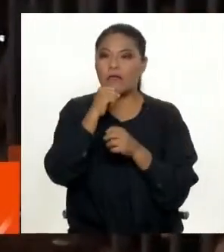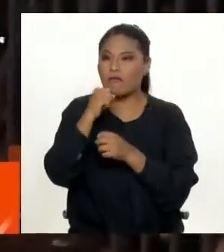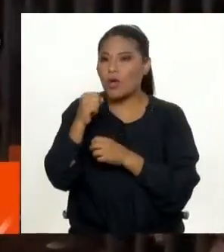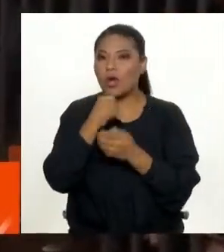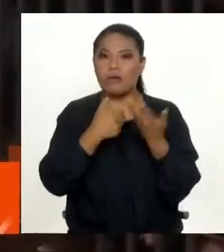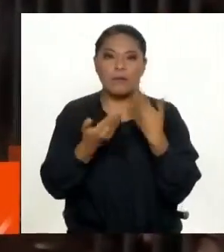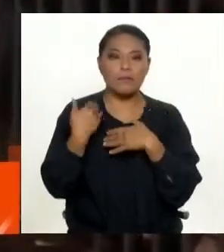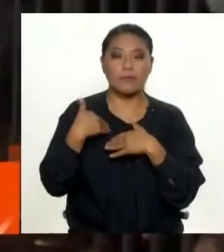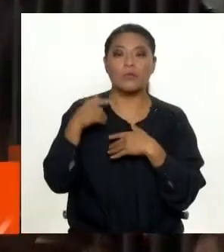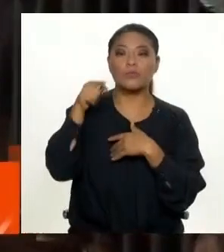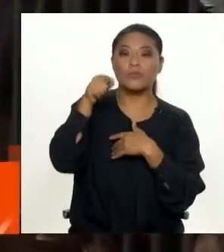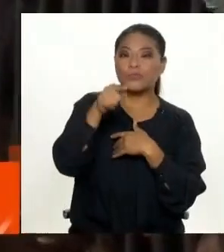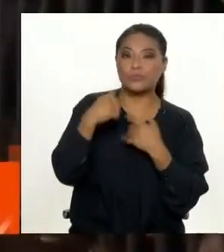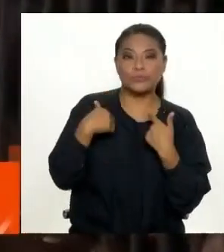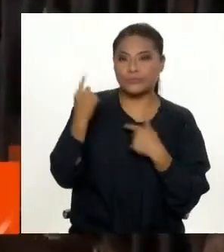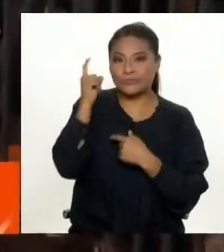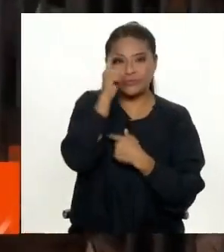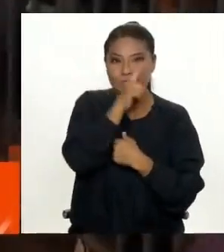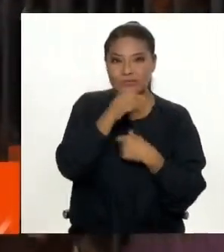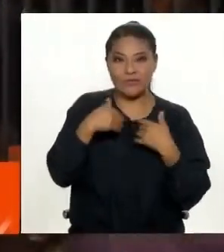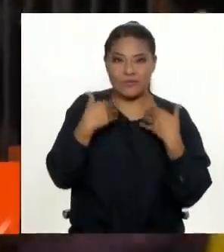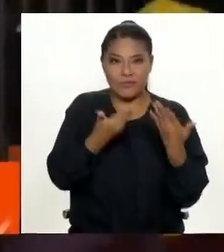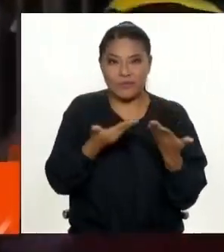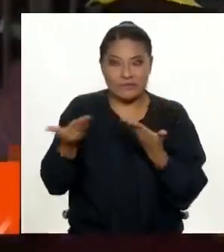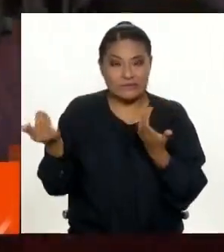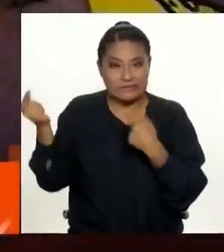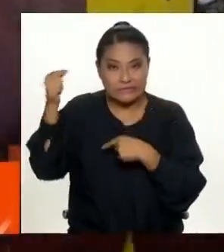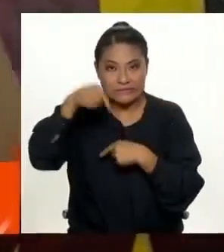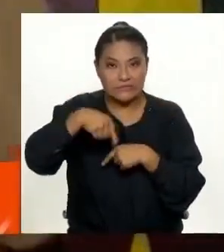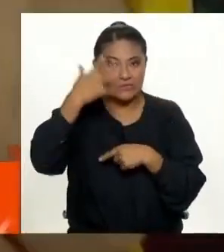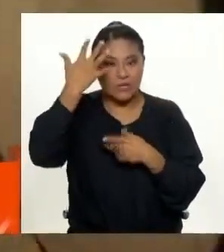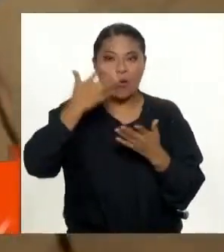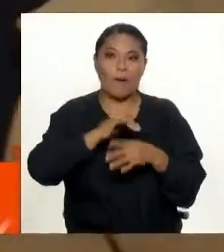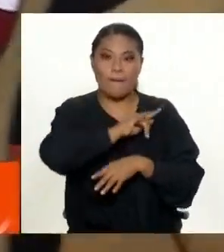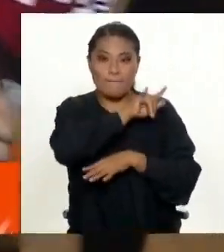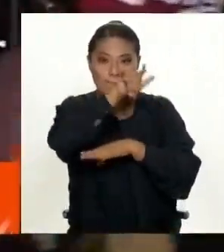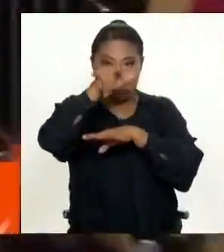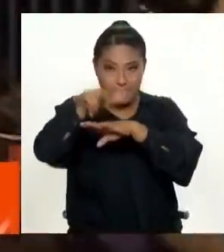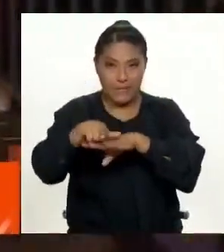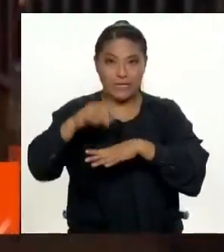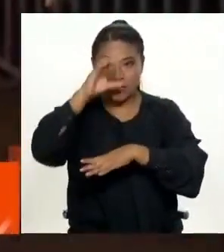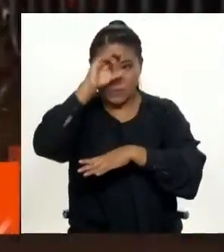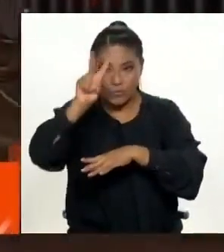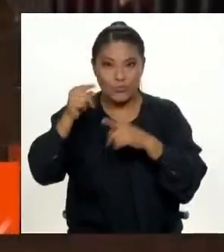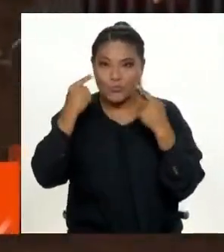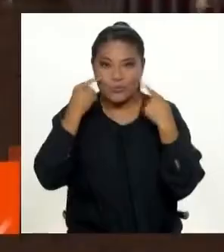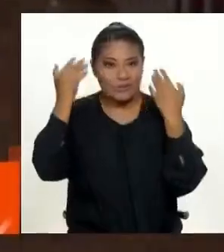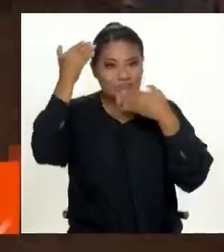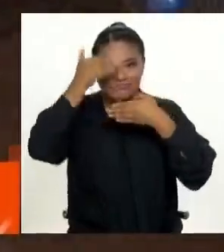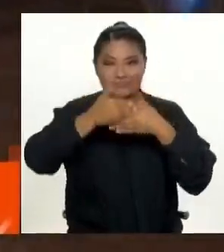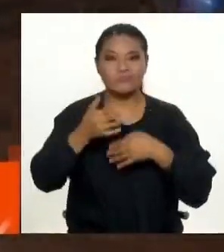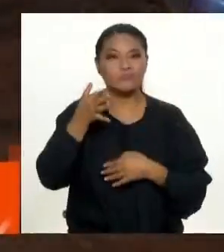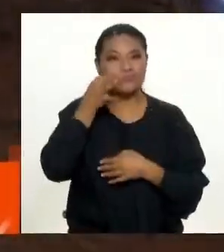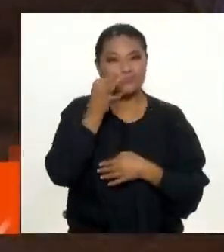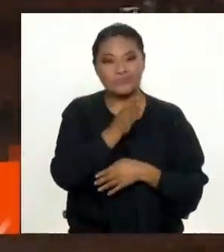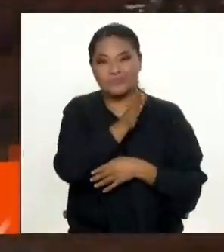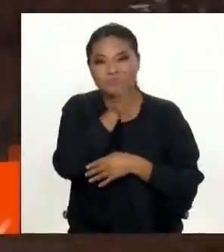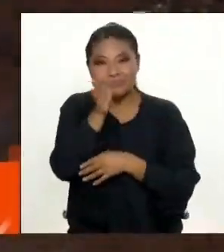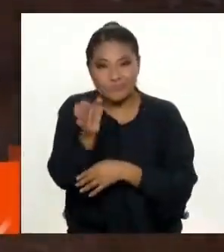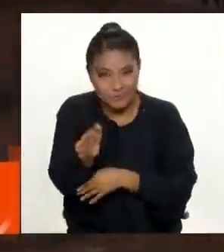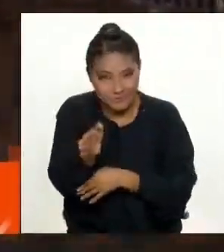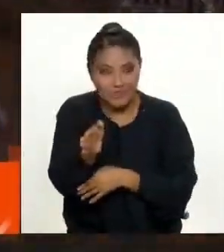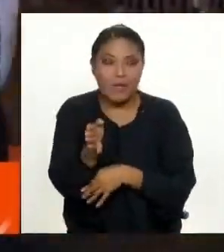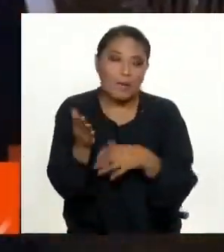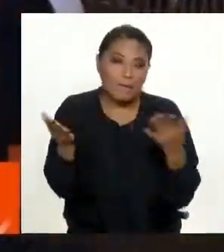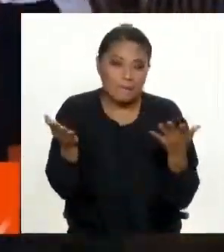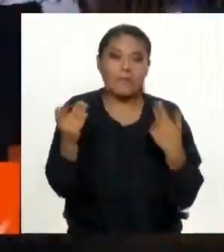no han tenido la ocasión de repente de comprar un boleto, llegar hasta el Cusco para poder formar parte de